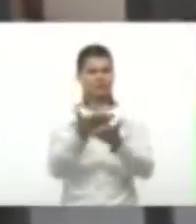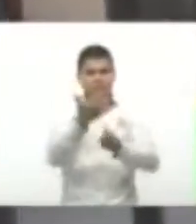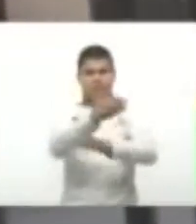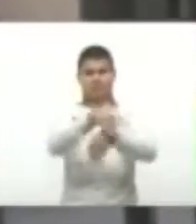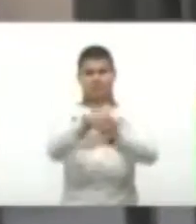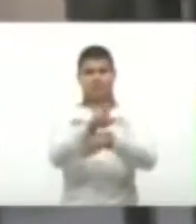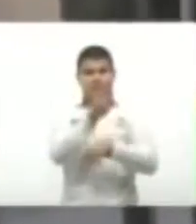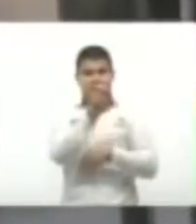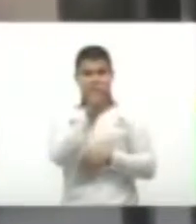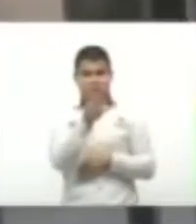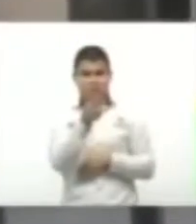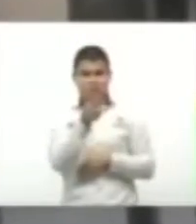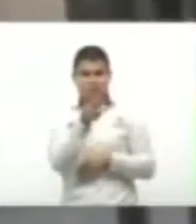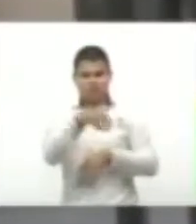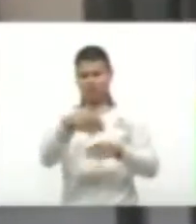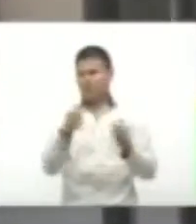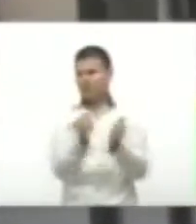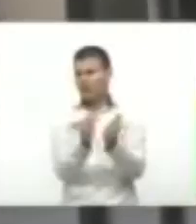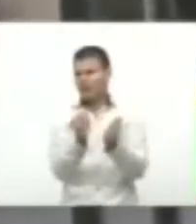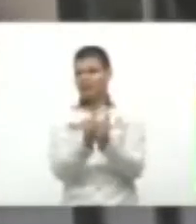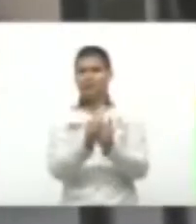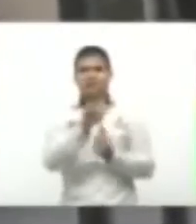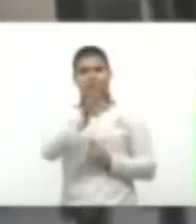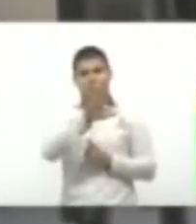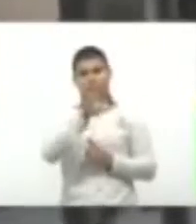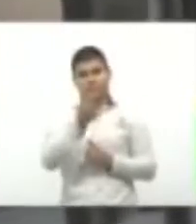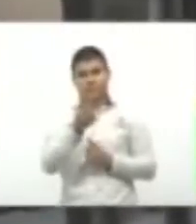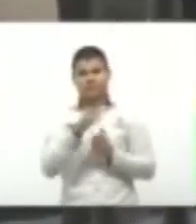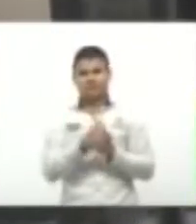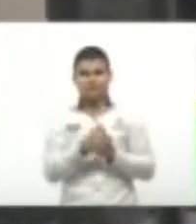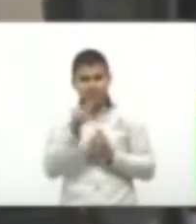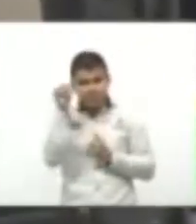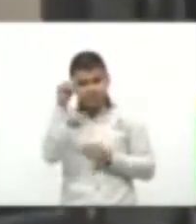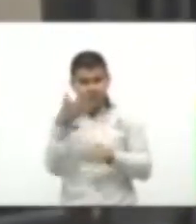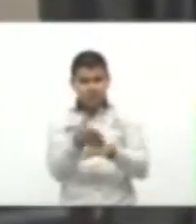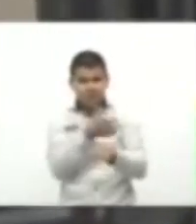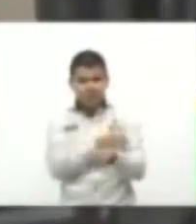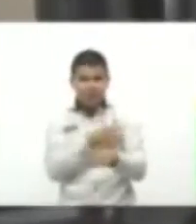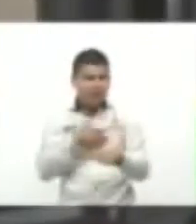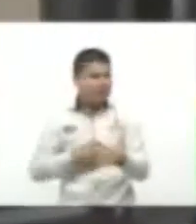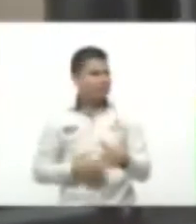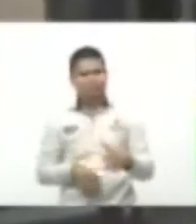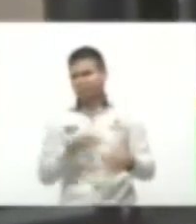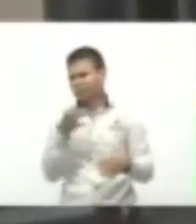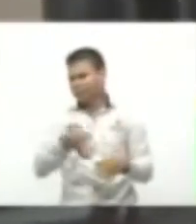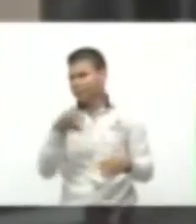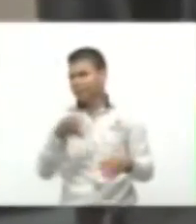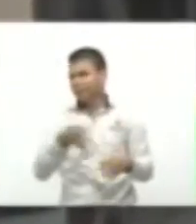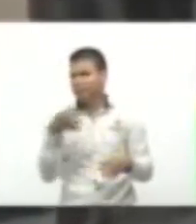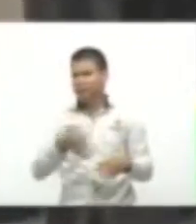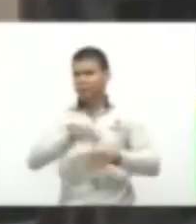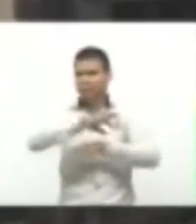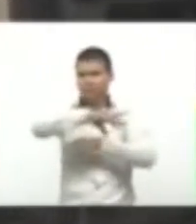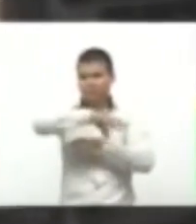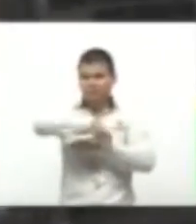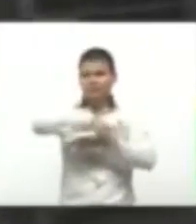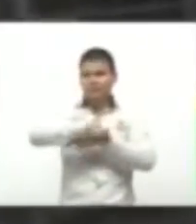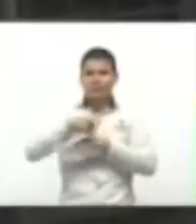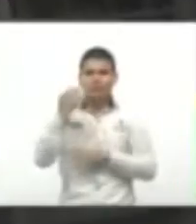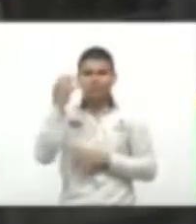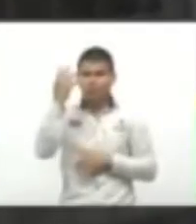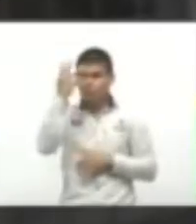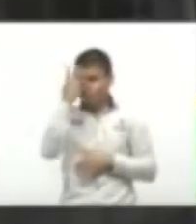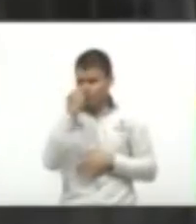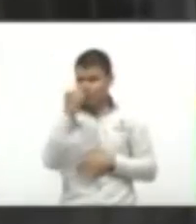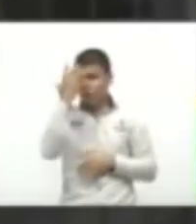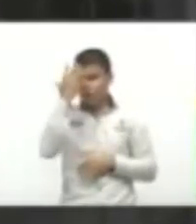carrera 32. Esto debido a la atracadera que hace más de año y medio se ha formado, y literalmente los vecinos tienen que pasar tras las